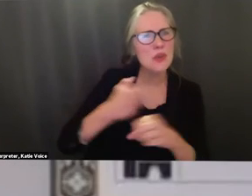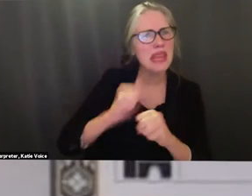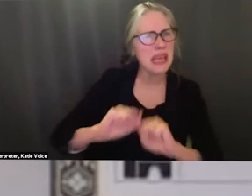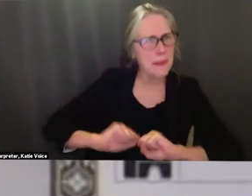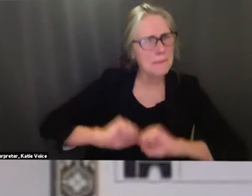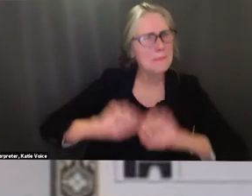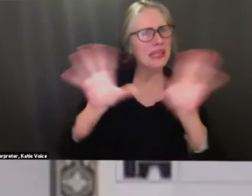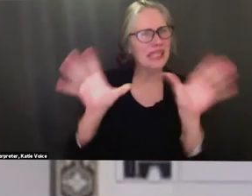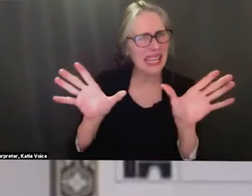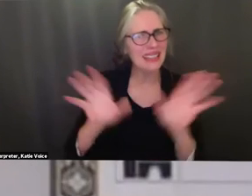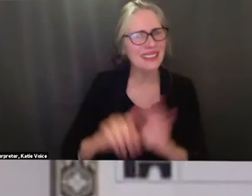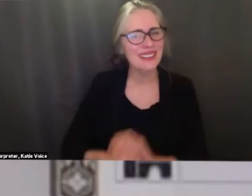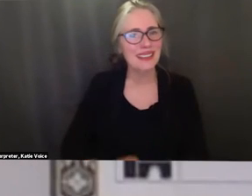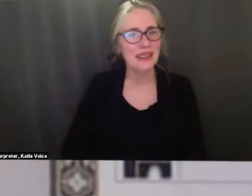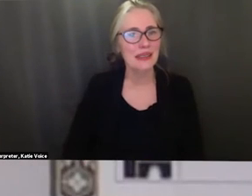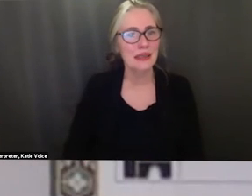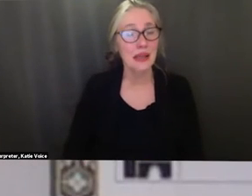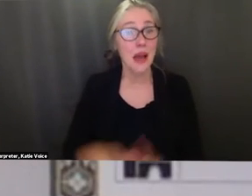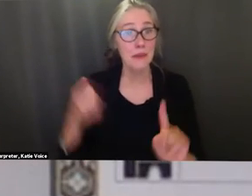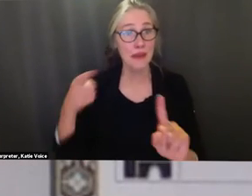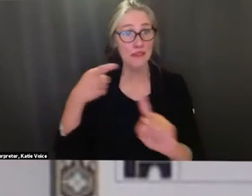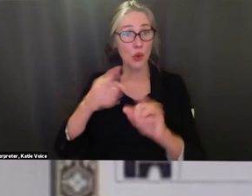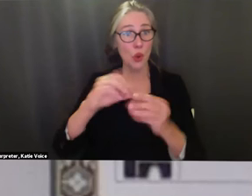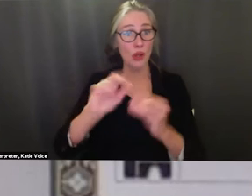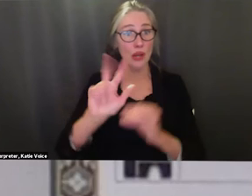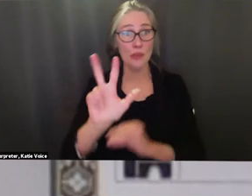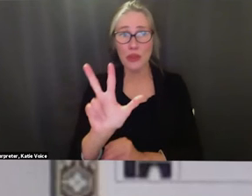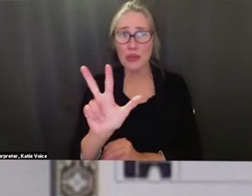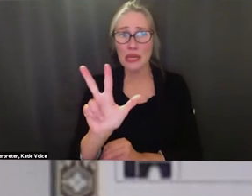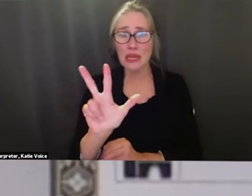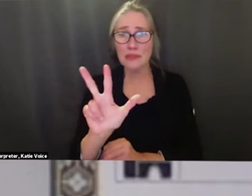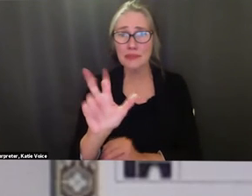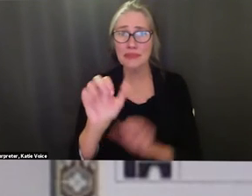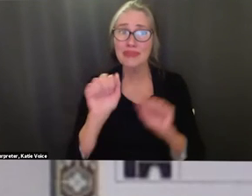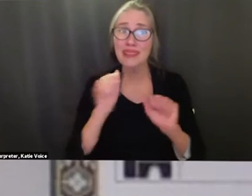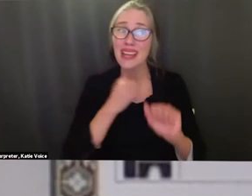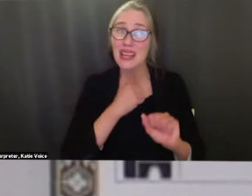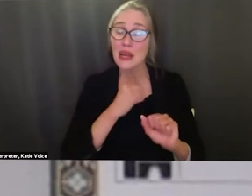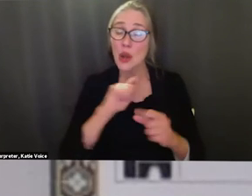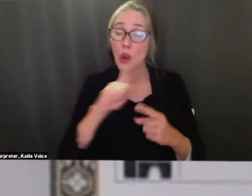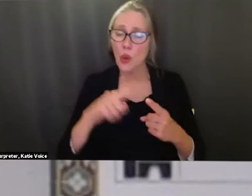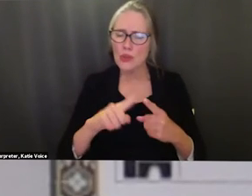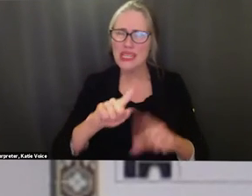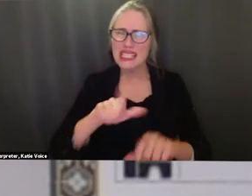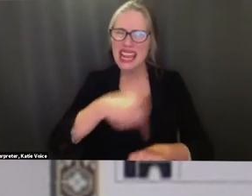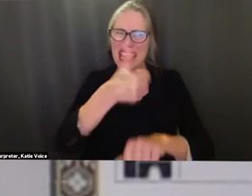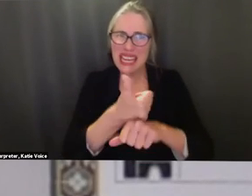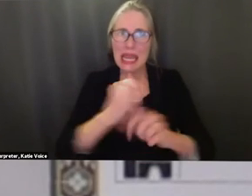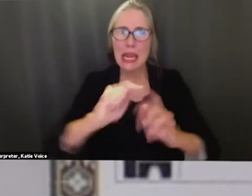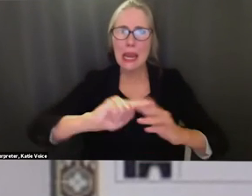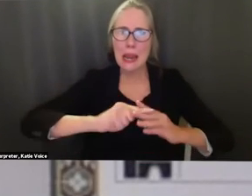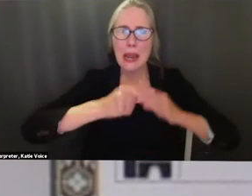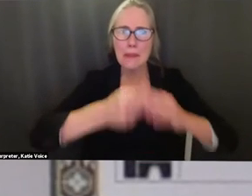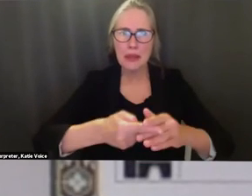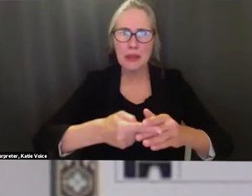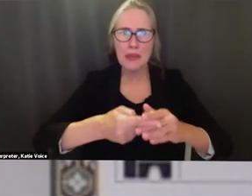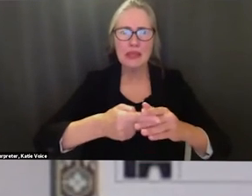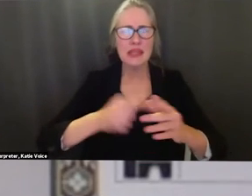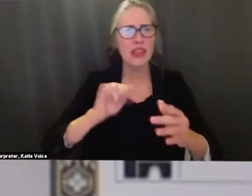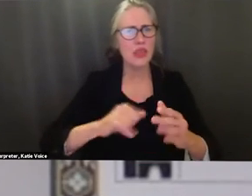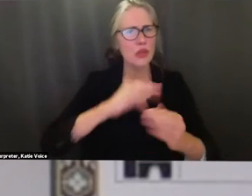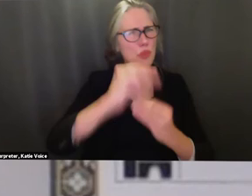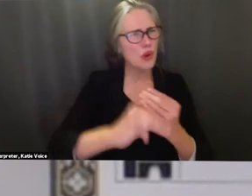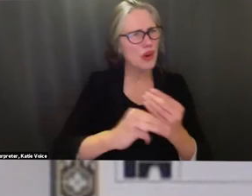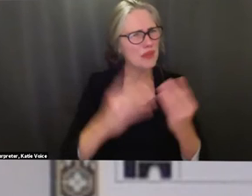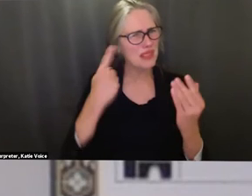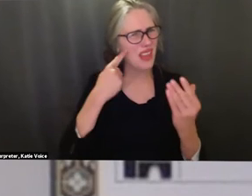claro. En la meta 3, ¿puedes hablar un poco sobre cuando decimos implementar los programas de AVID y de PIC ya no están